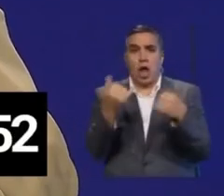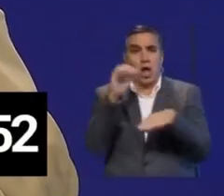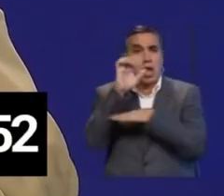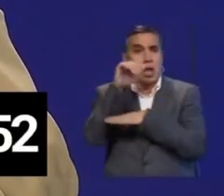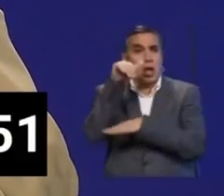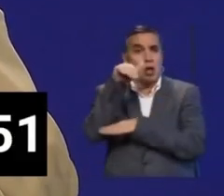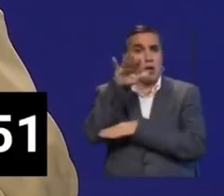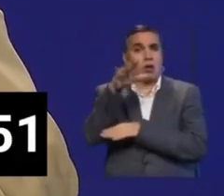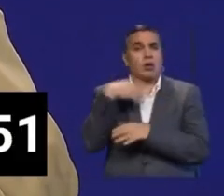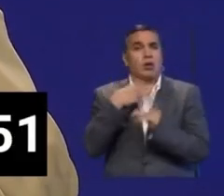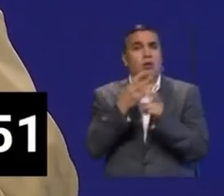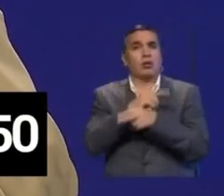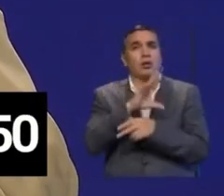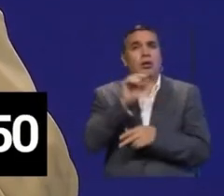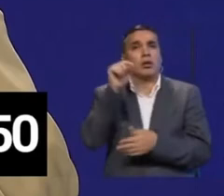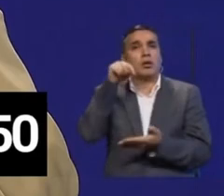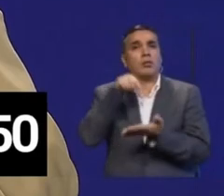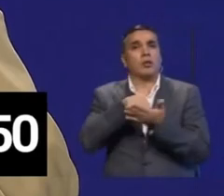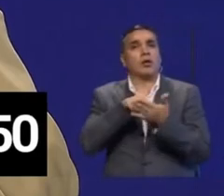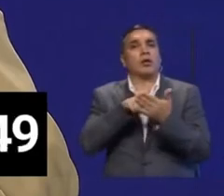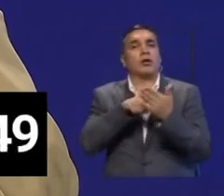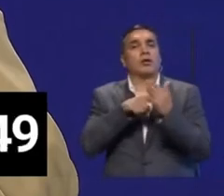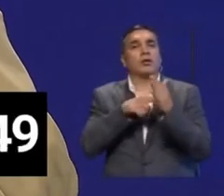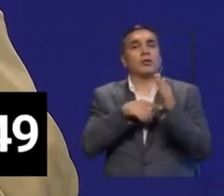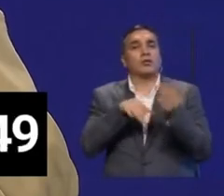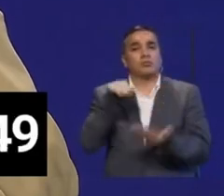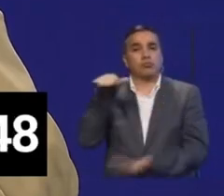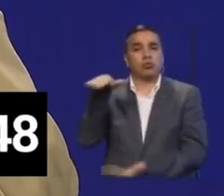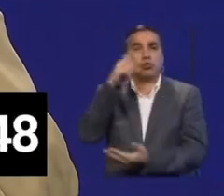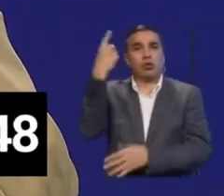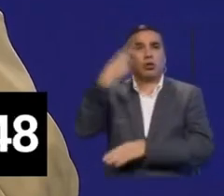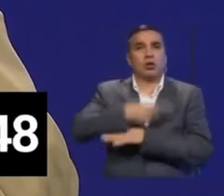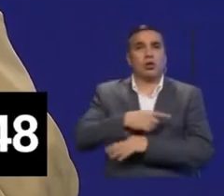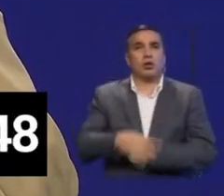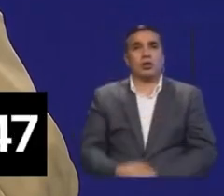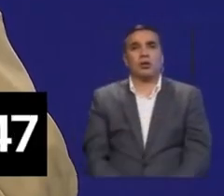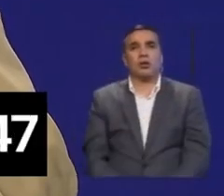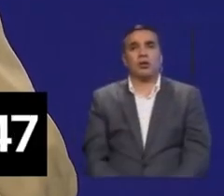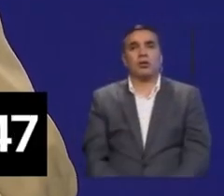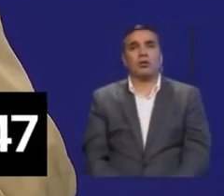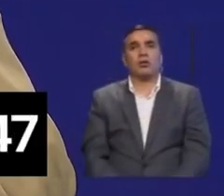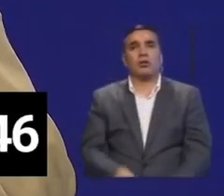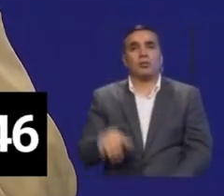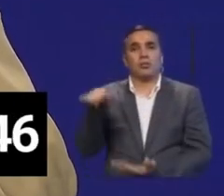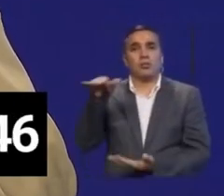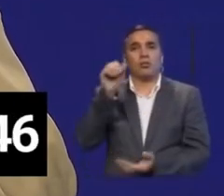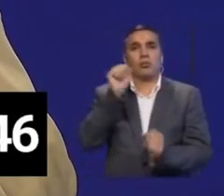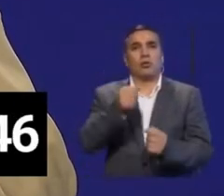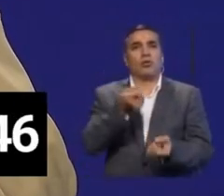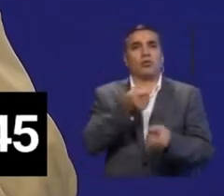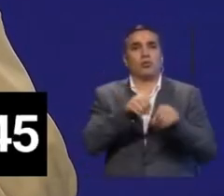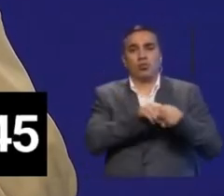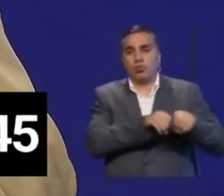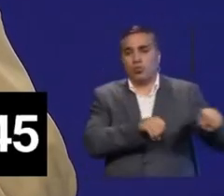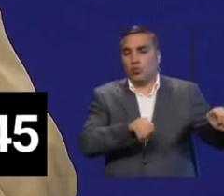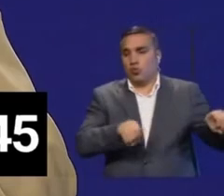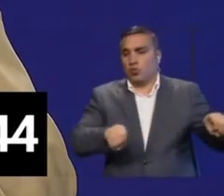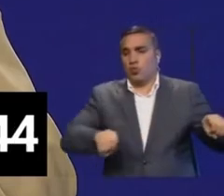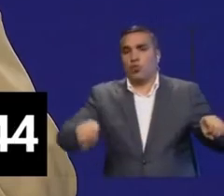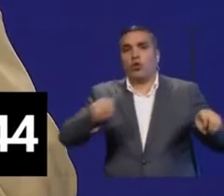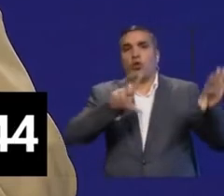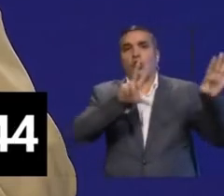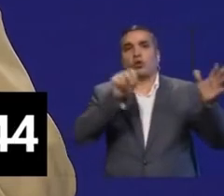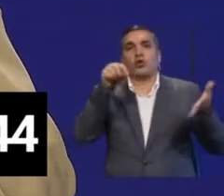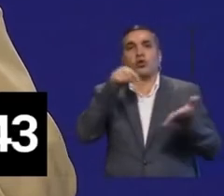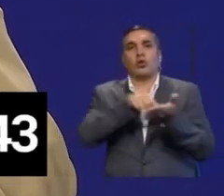actualmente una producción de 500 mil barriles por día y el oleoducto puede transportar 800 mil